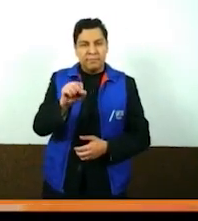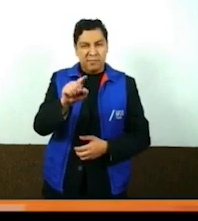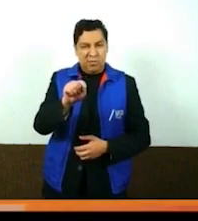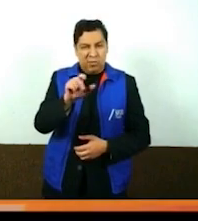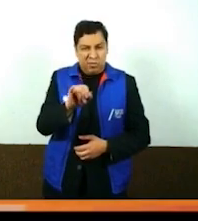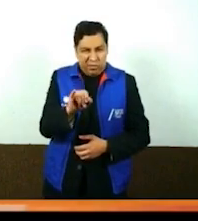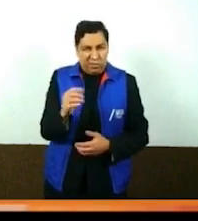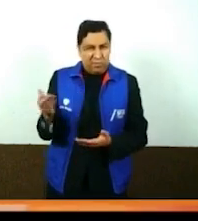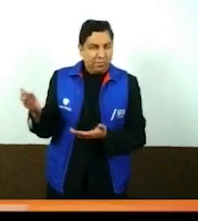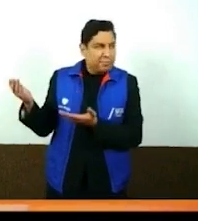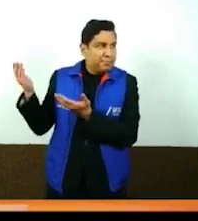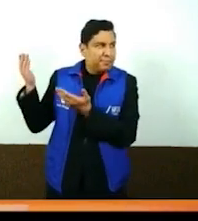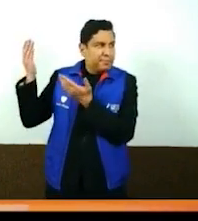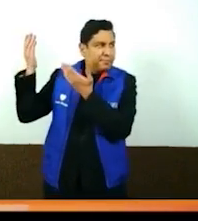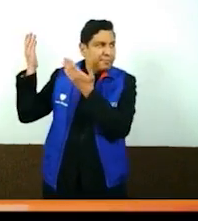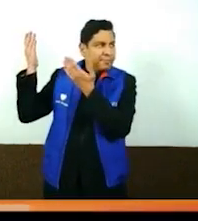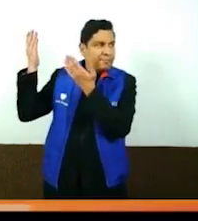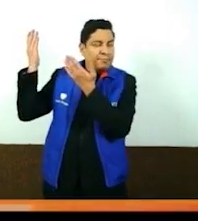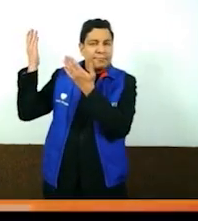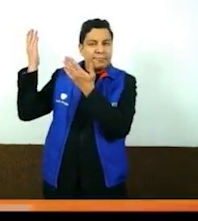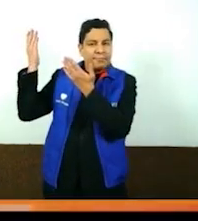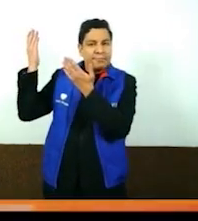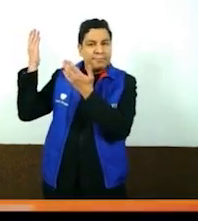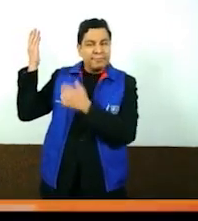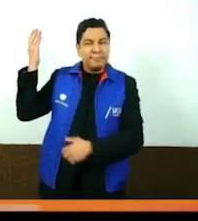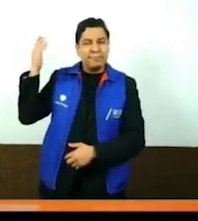Justy Elicer Tato Camargo.